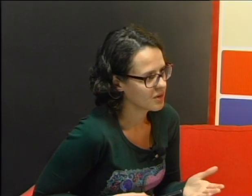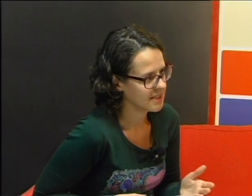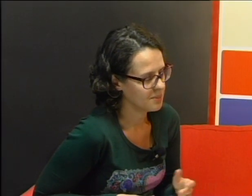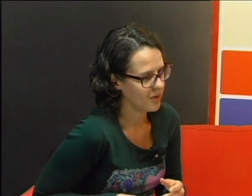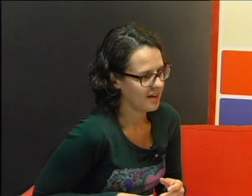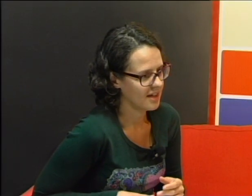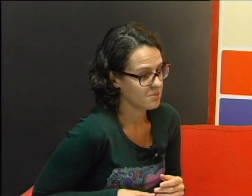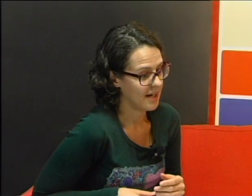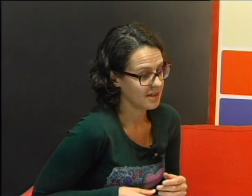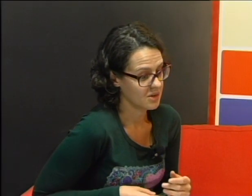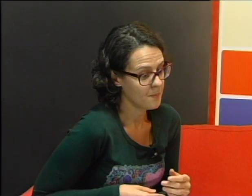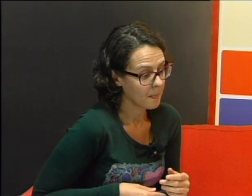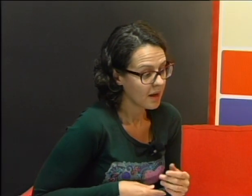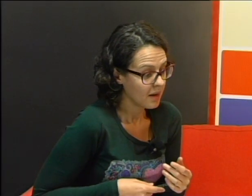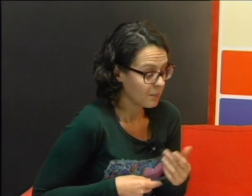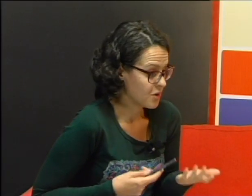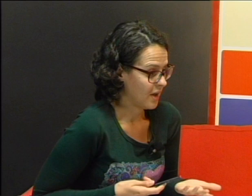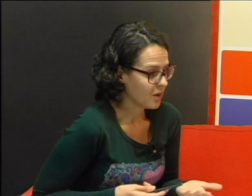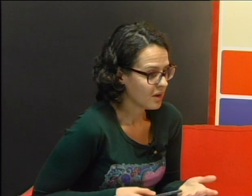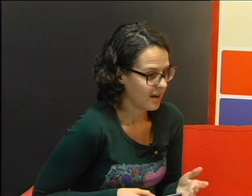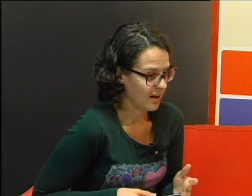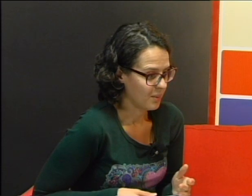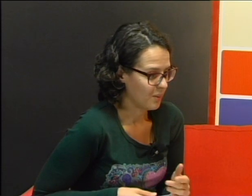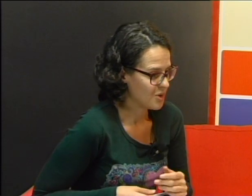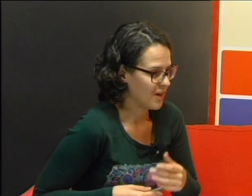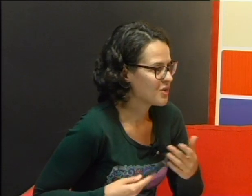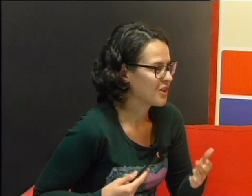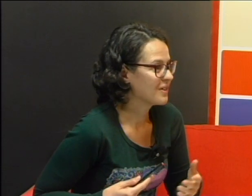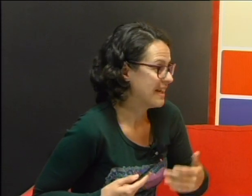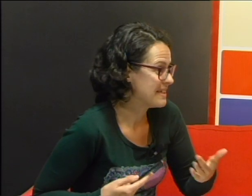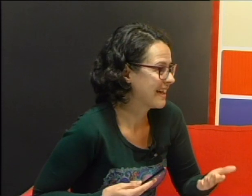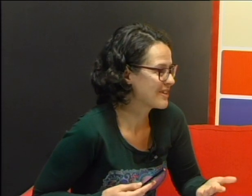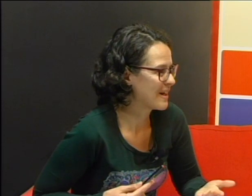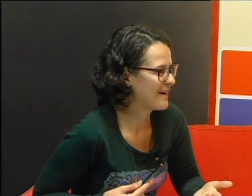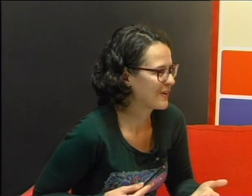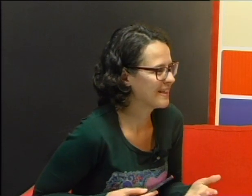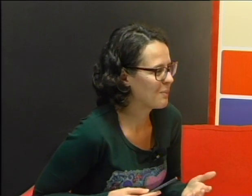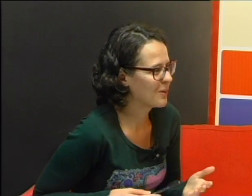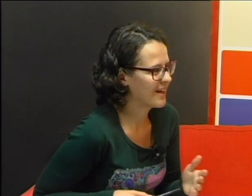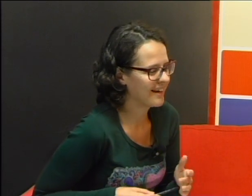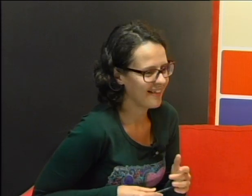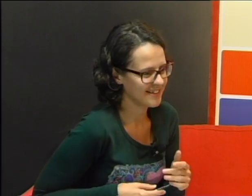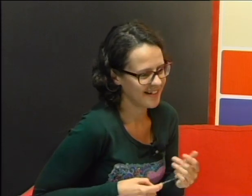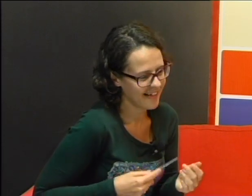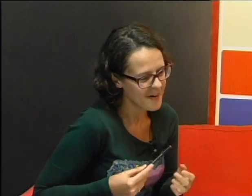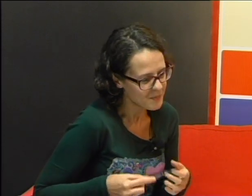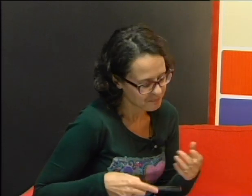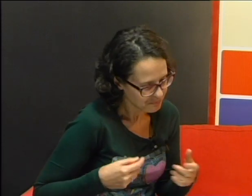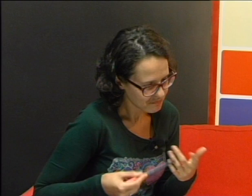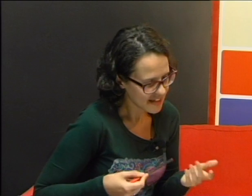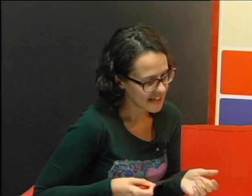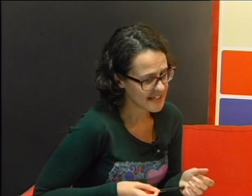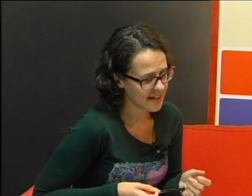dijeron todo este tipo de disparates bolsonaro bueno bolsonaro si él sí que es una marioneta muy bien adiestrada